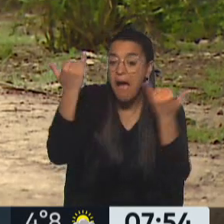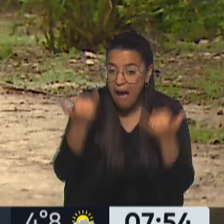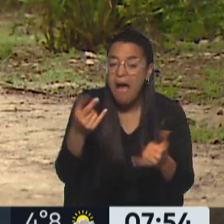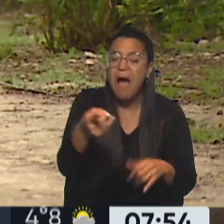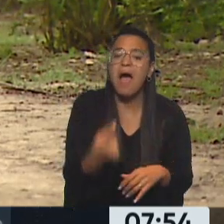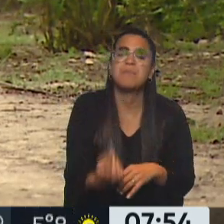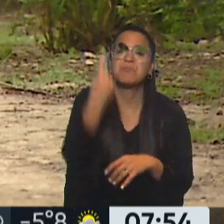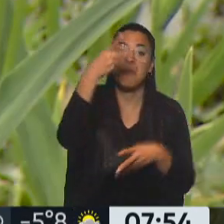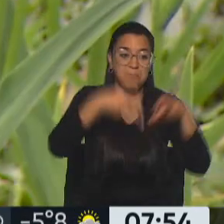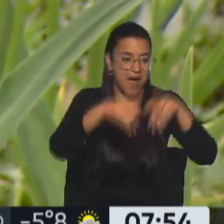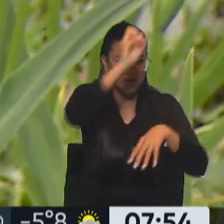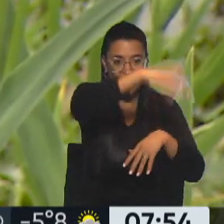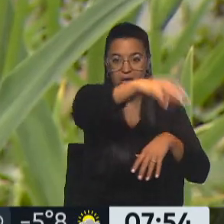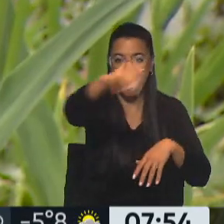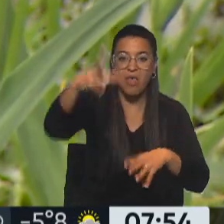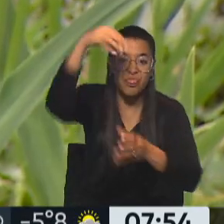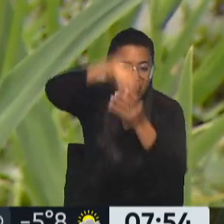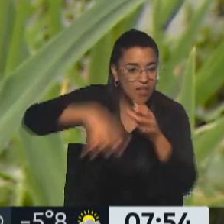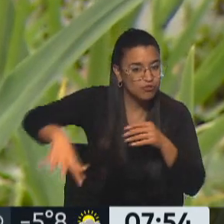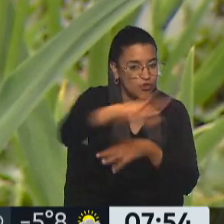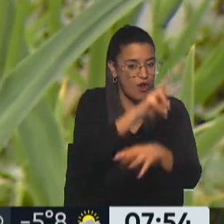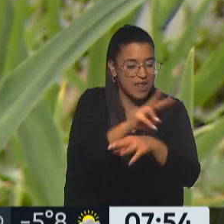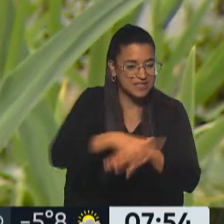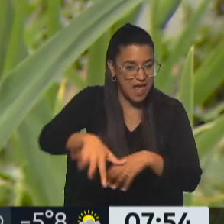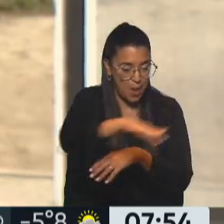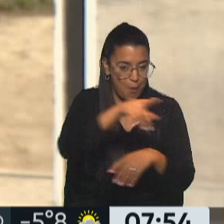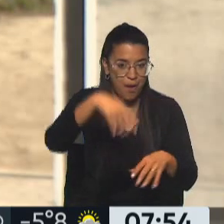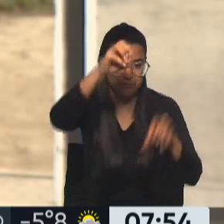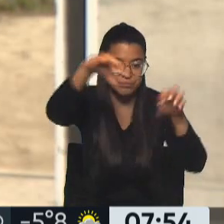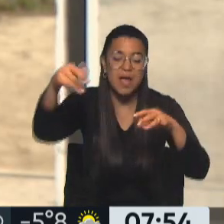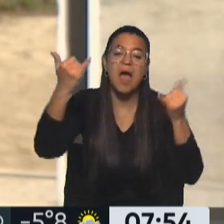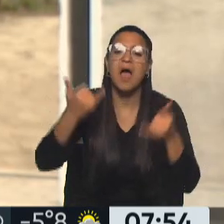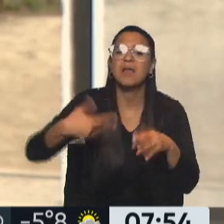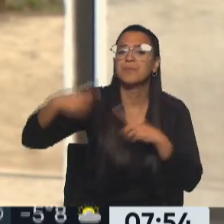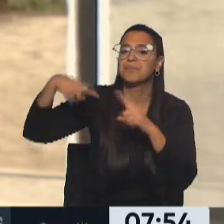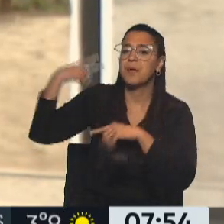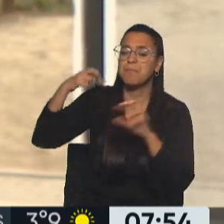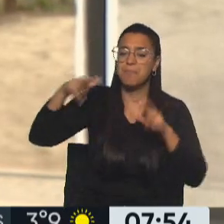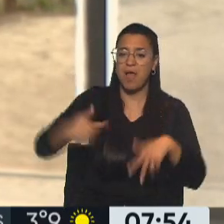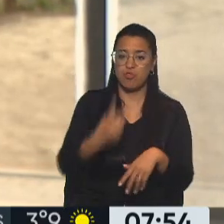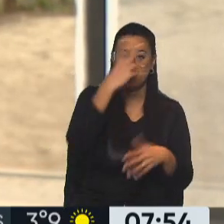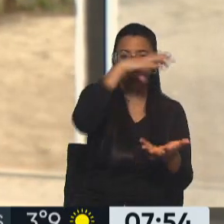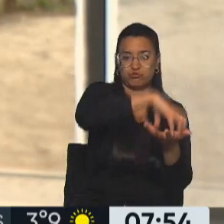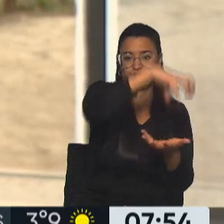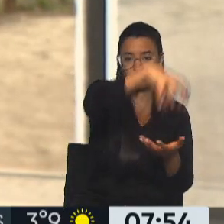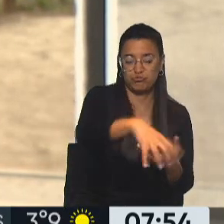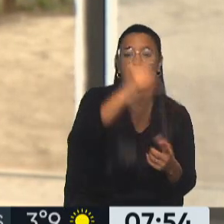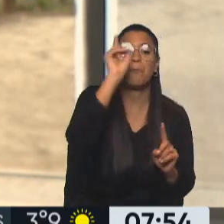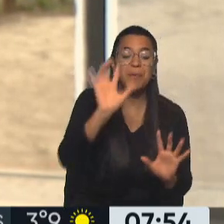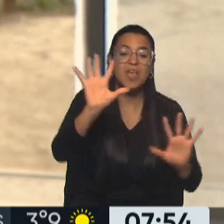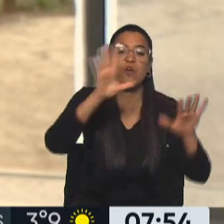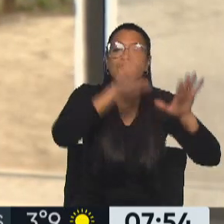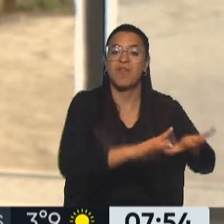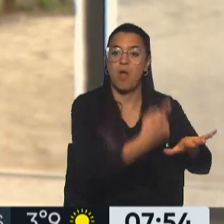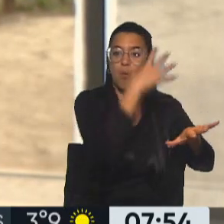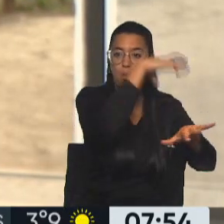primeras maquinarias de las obras dentro de la reserva originalmente habían planificado hacer dos locales pero sin embargo se logró frenar